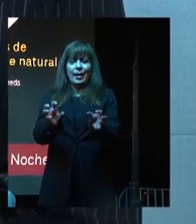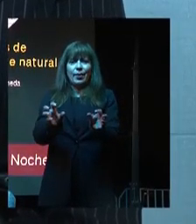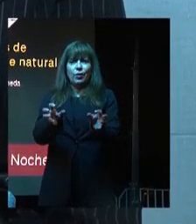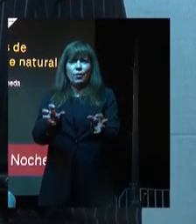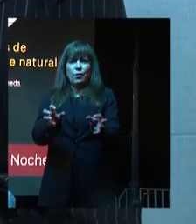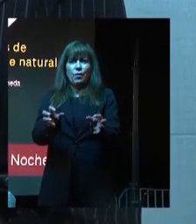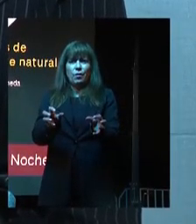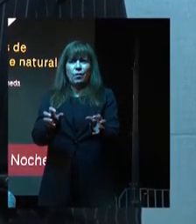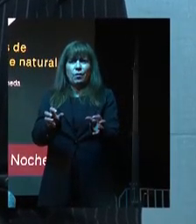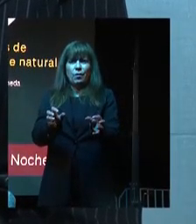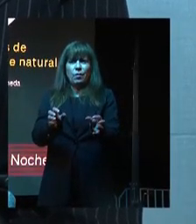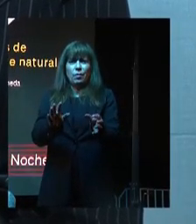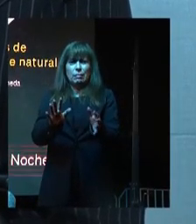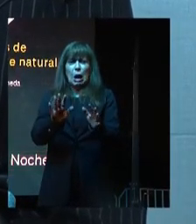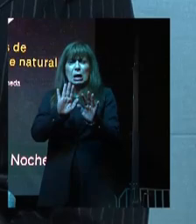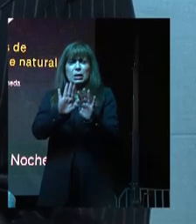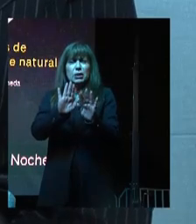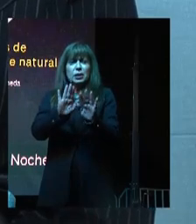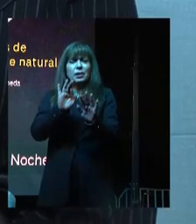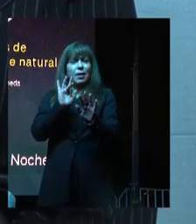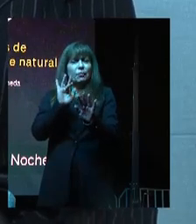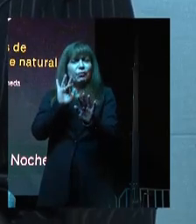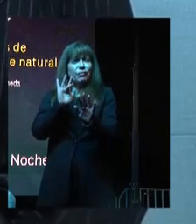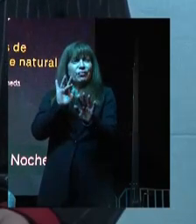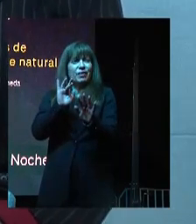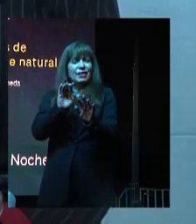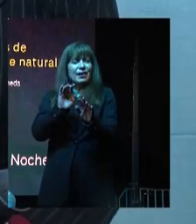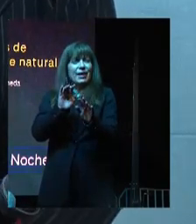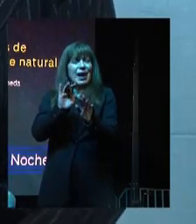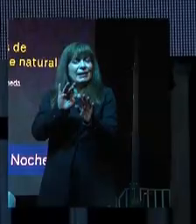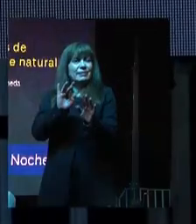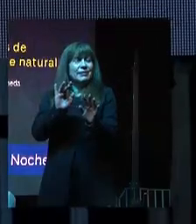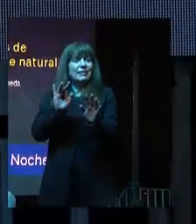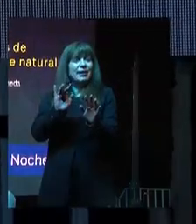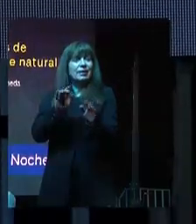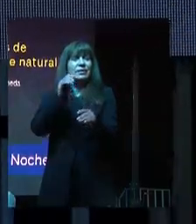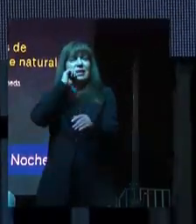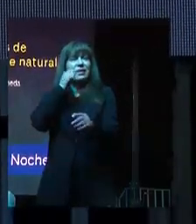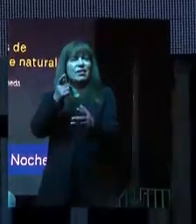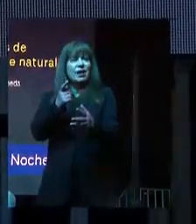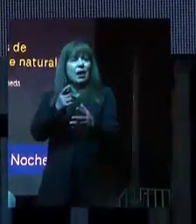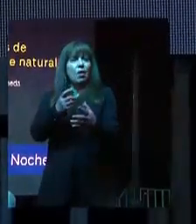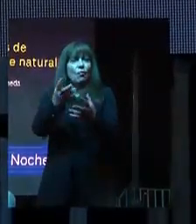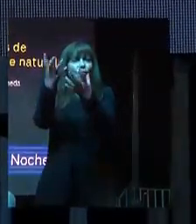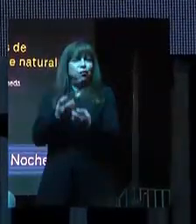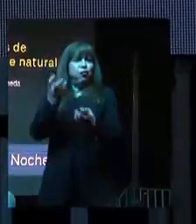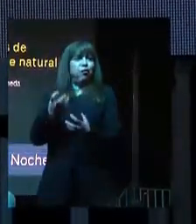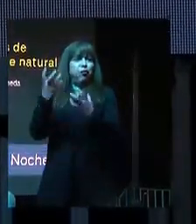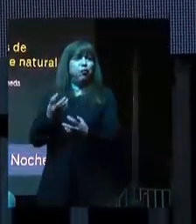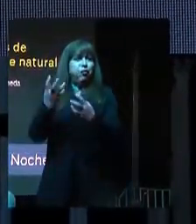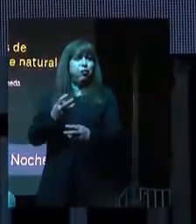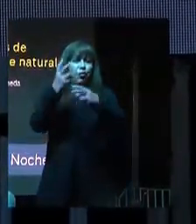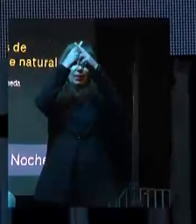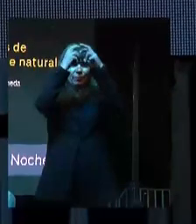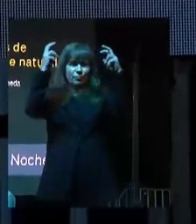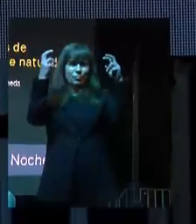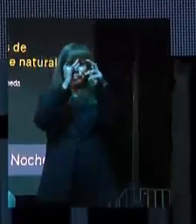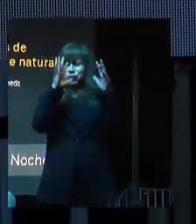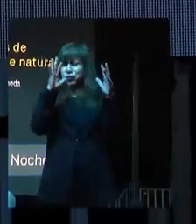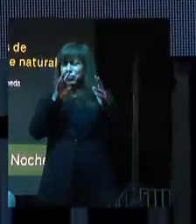las manos en la radio, porque la radio era calentita. ¿Y eso qué significaba? Que chupaba una cantidad de corriente enorme.